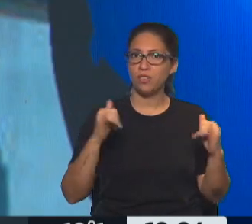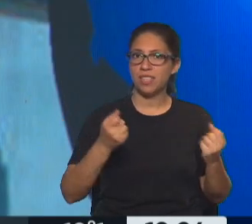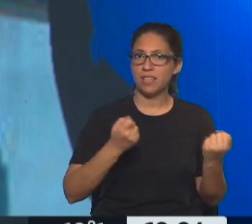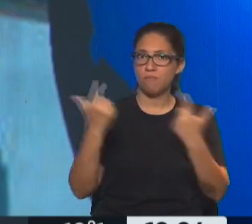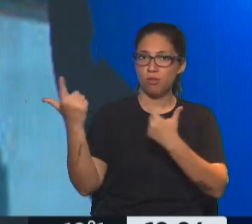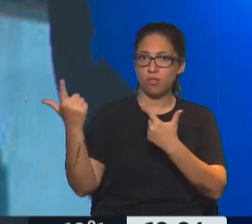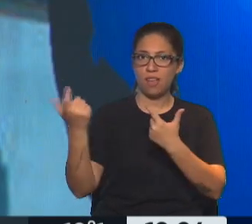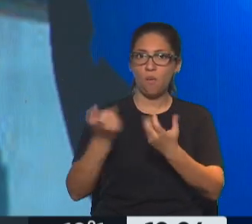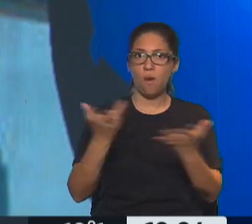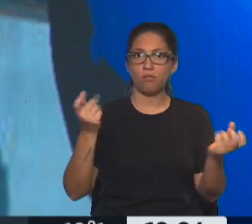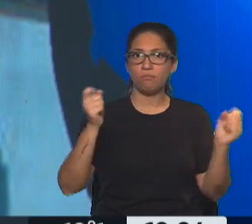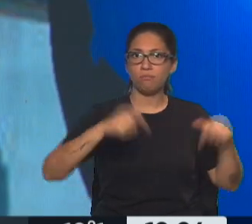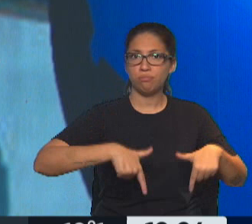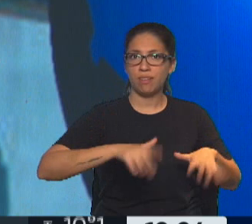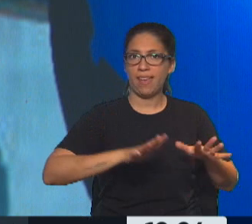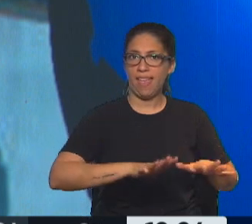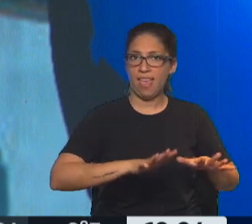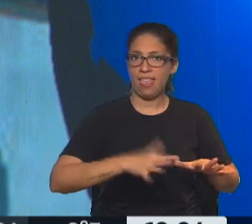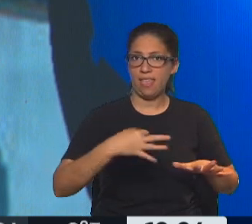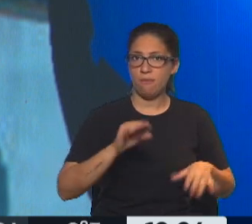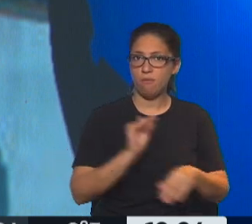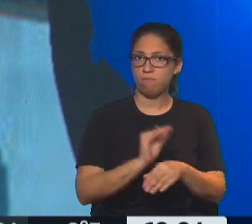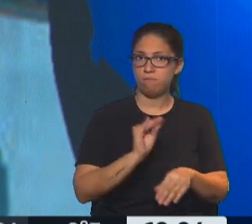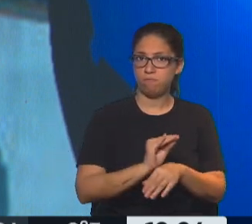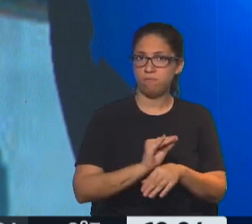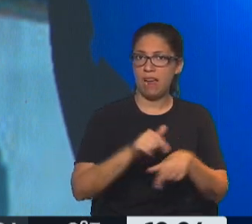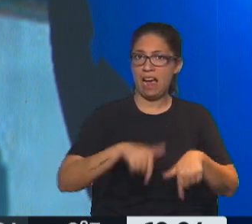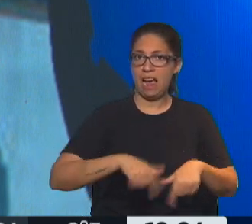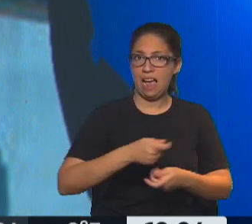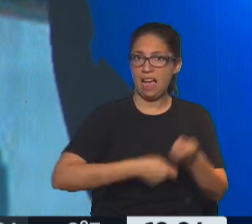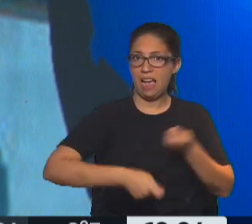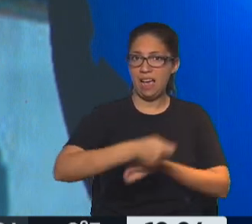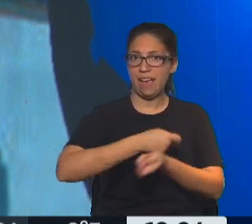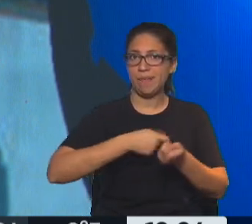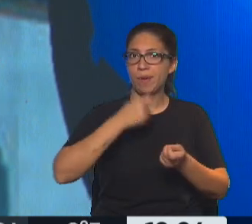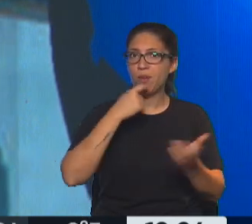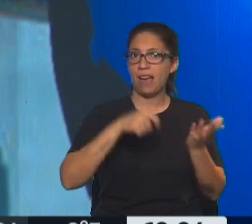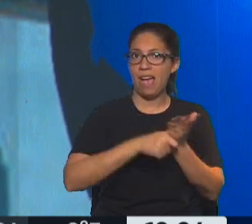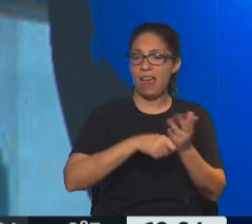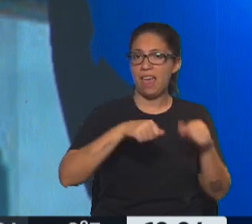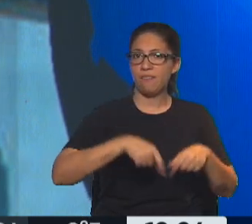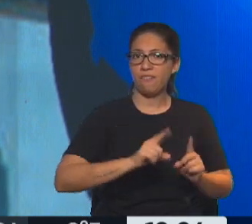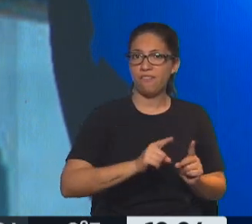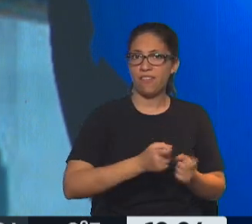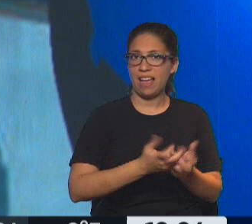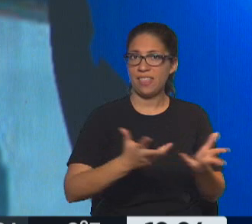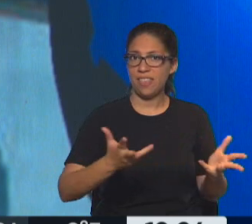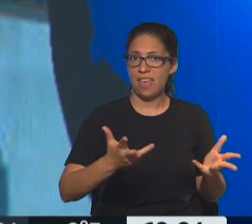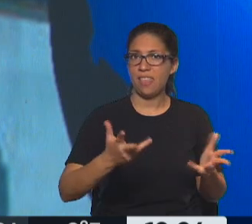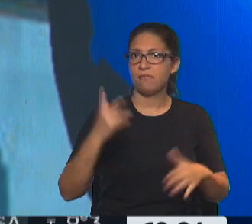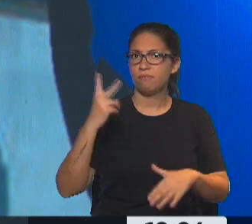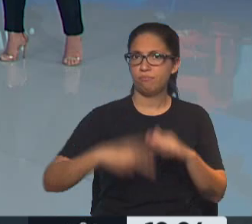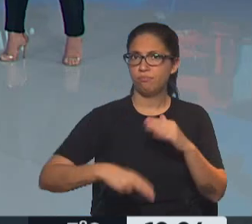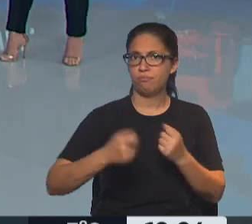bueno, es lo mismo que comemos, entonces hay que preservar el abastecimiento al mercado interno. El caso de la carne con los cupos ha sido